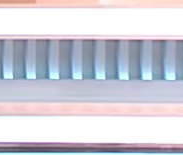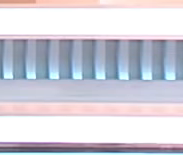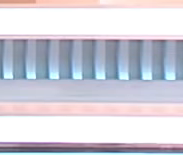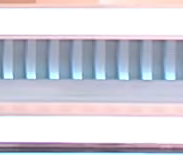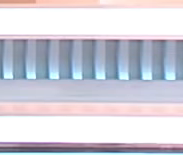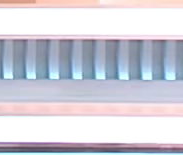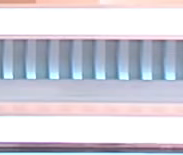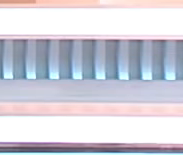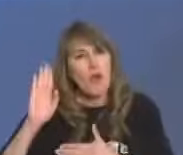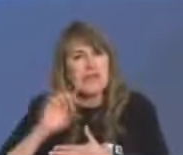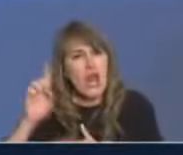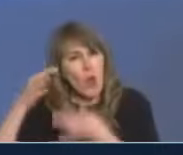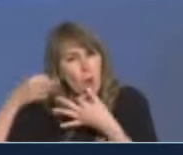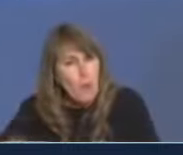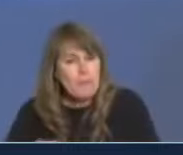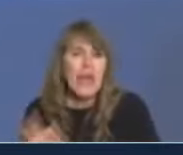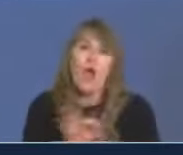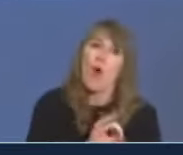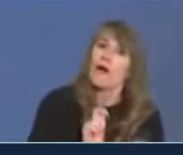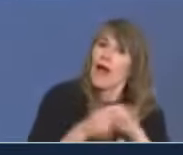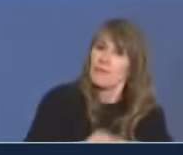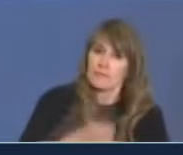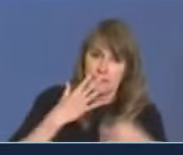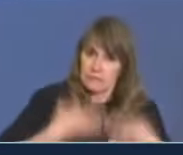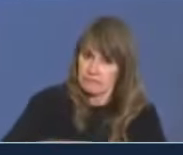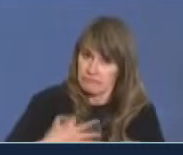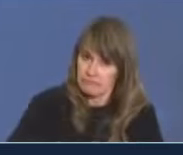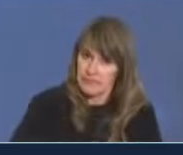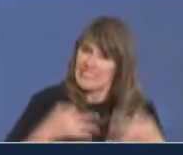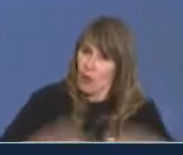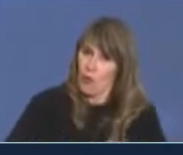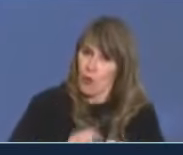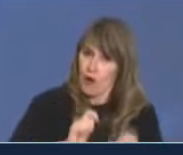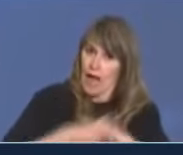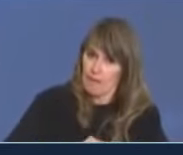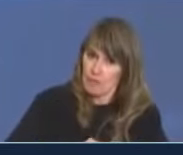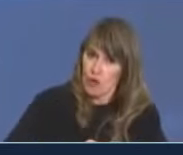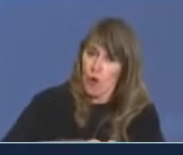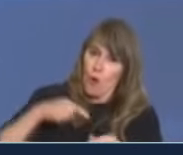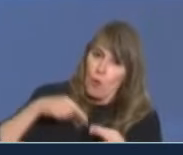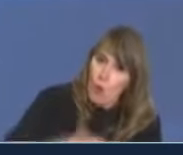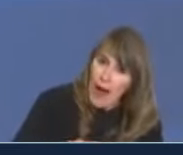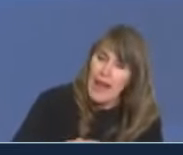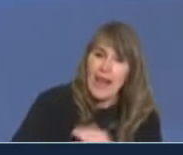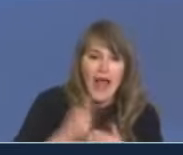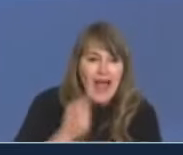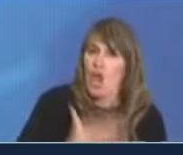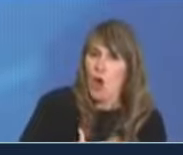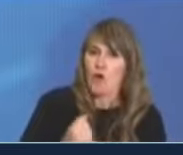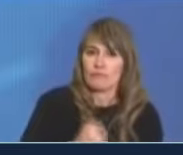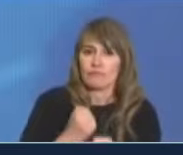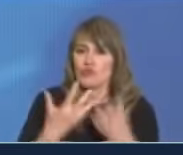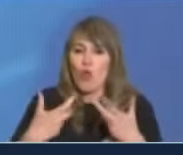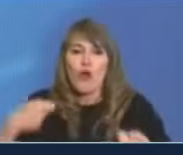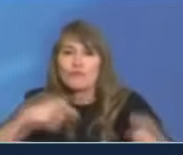pero muy peleada, sobre todo porque si bien uno comprende que Orsi ganó por amplio margen la primera vuelta, la alianza que se ha dado